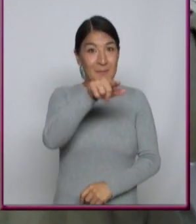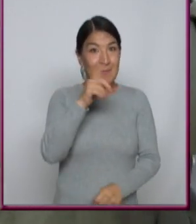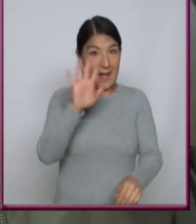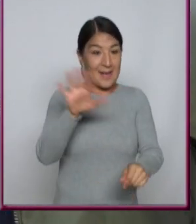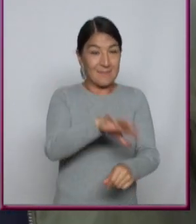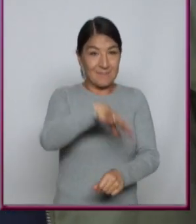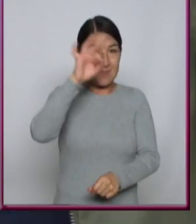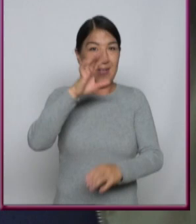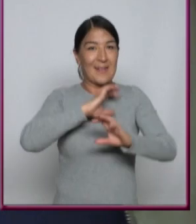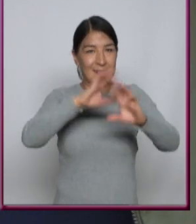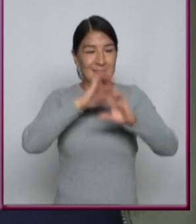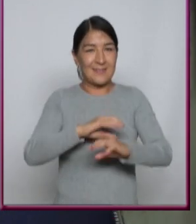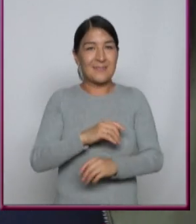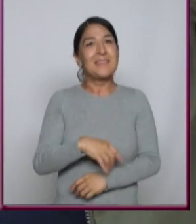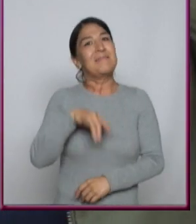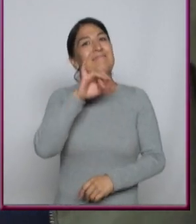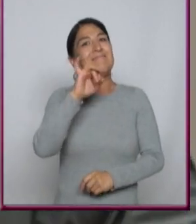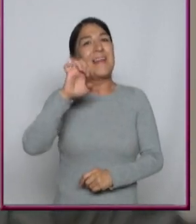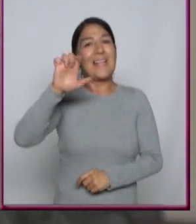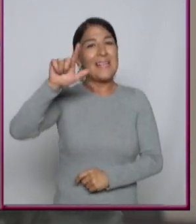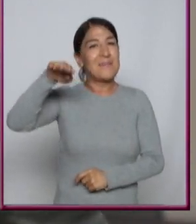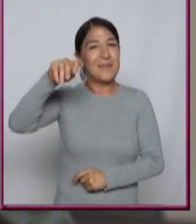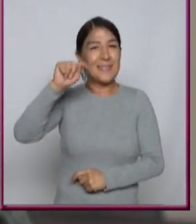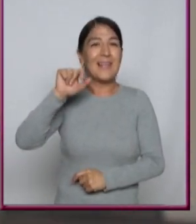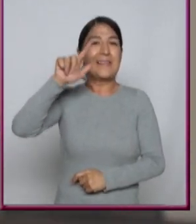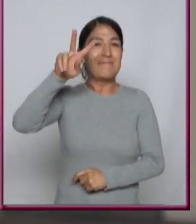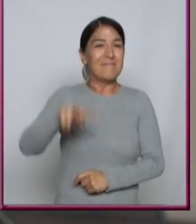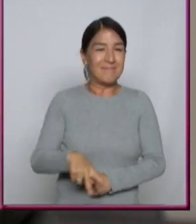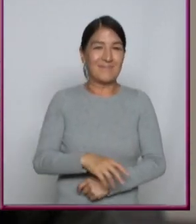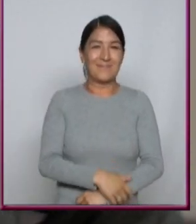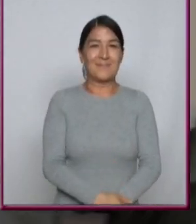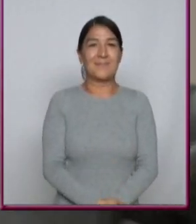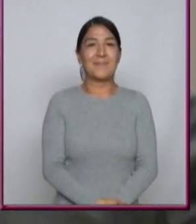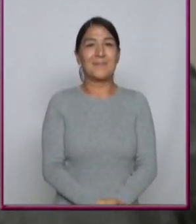rola? Elemental, mi querida Watson.